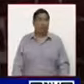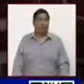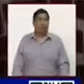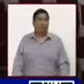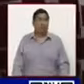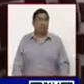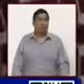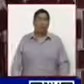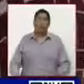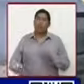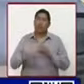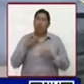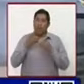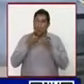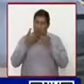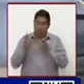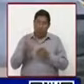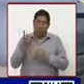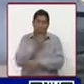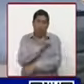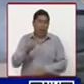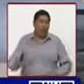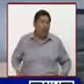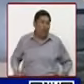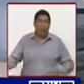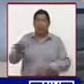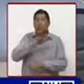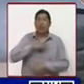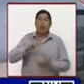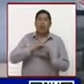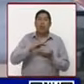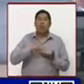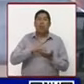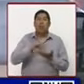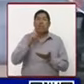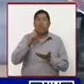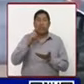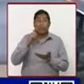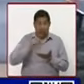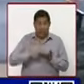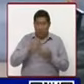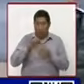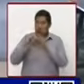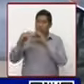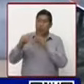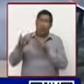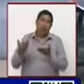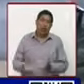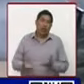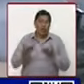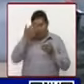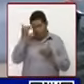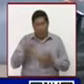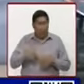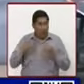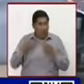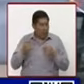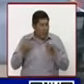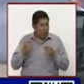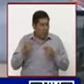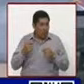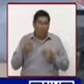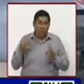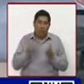Ha llegado una denuncia a la subalcaldía del macrodistrito Max Paredes, el cual ese caso ha sido remitido acá, puesto que se estaría tratando